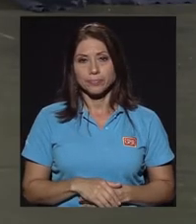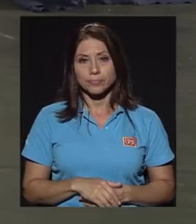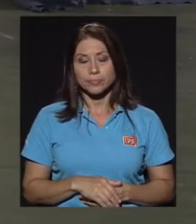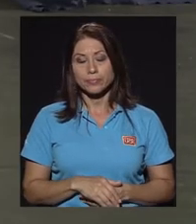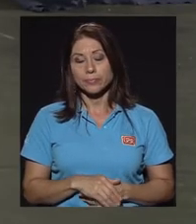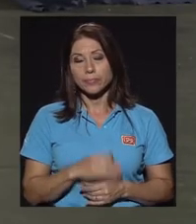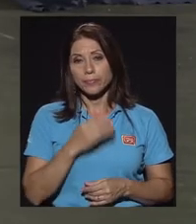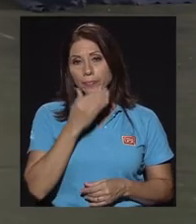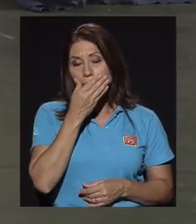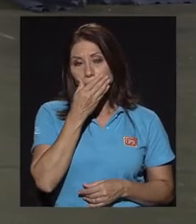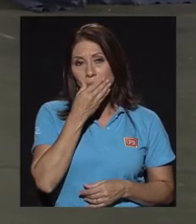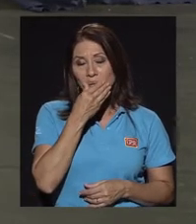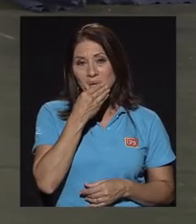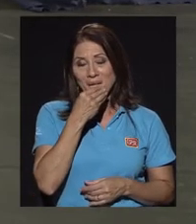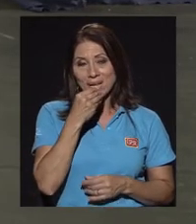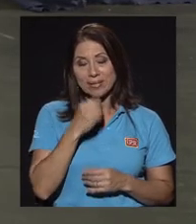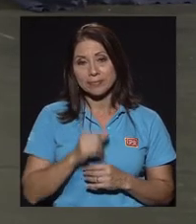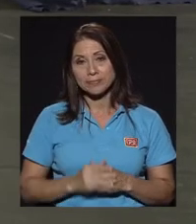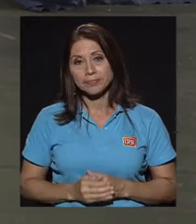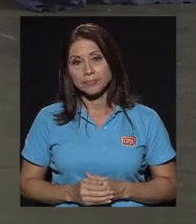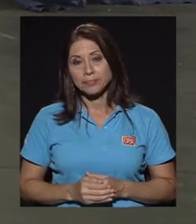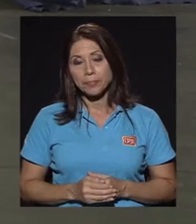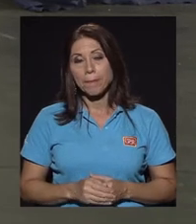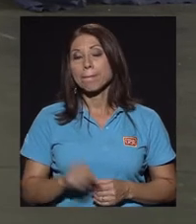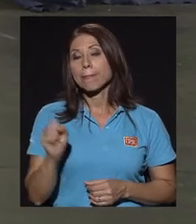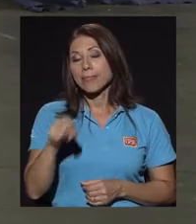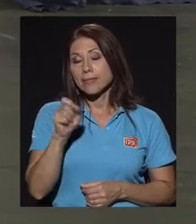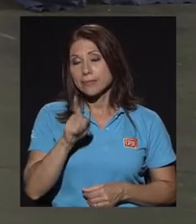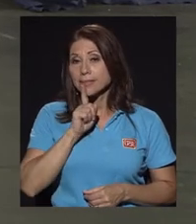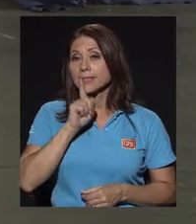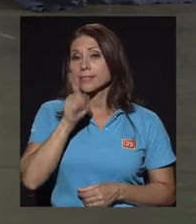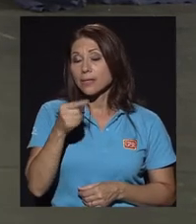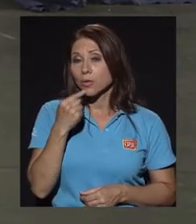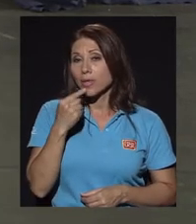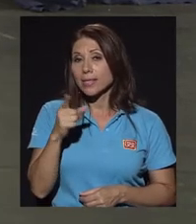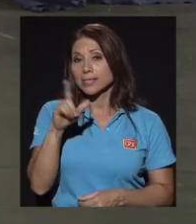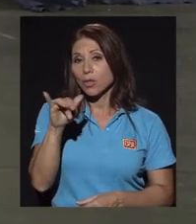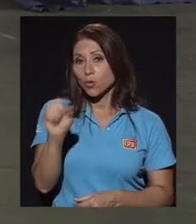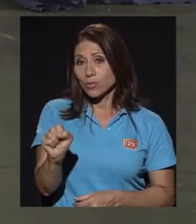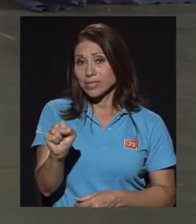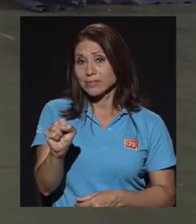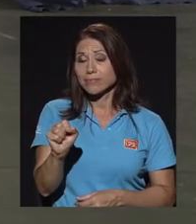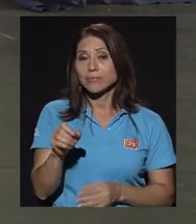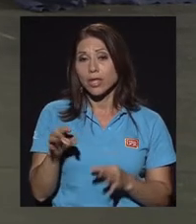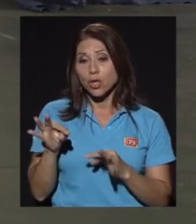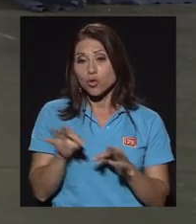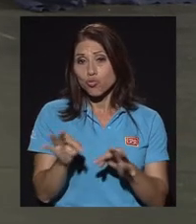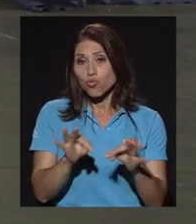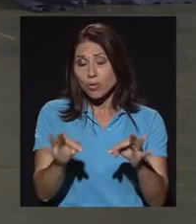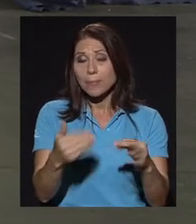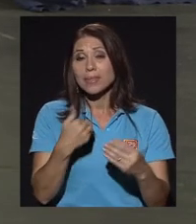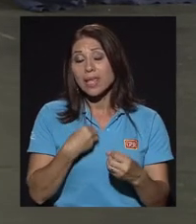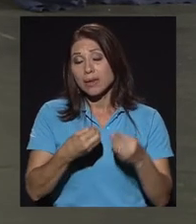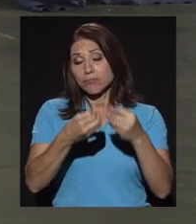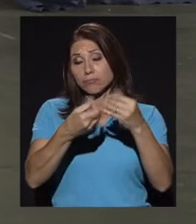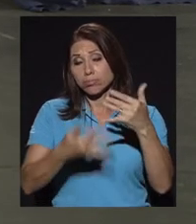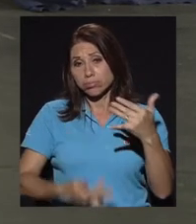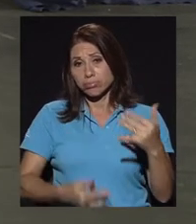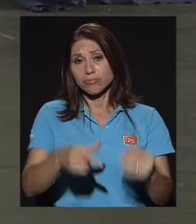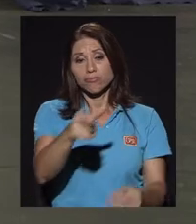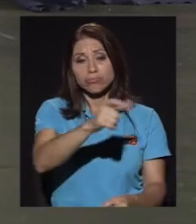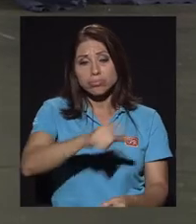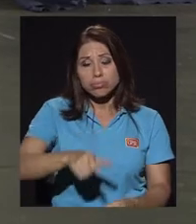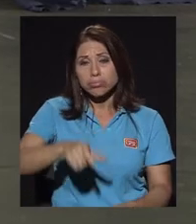Bueno, sí es cierto lo que dice don Luis, Turrialba tiene bastantes ríos y